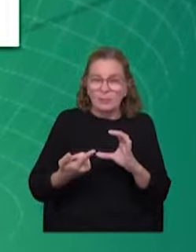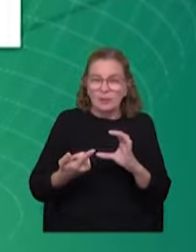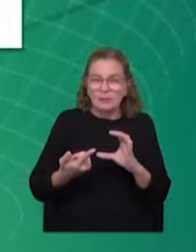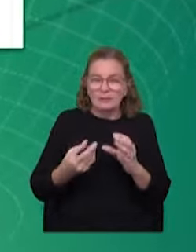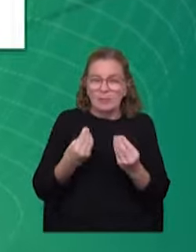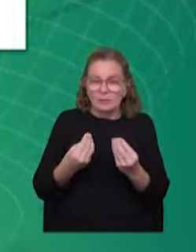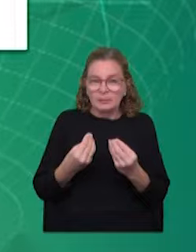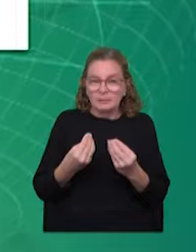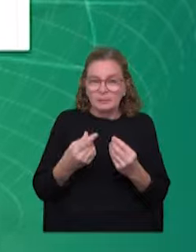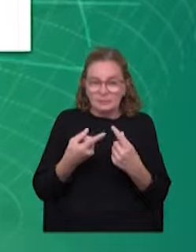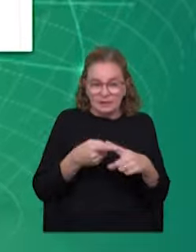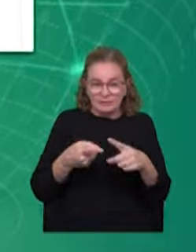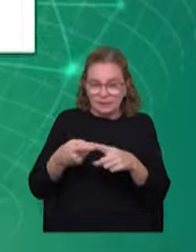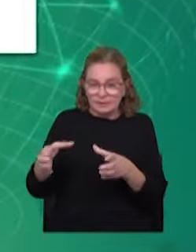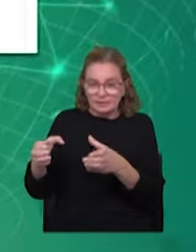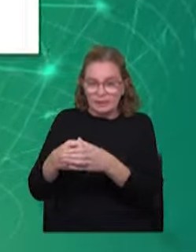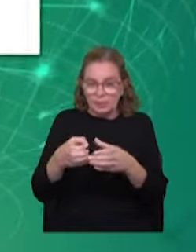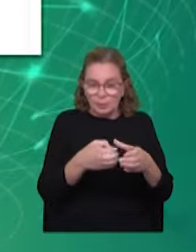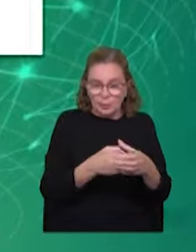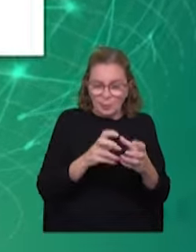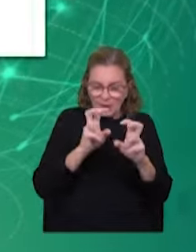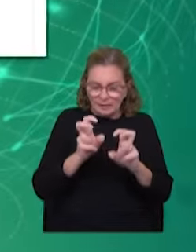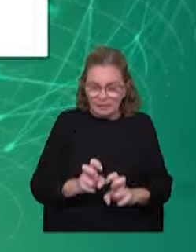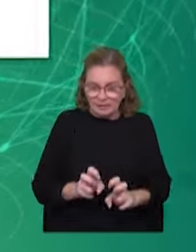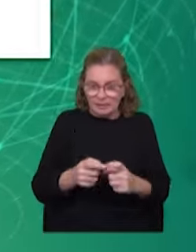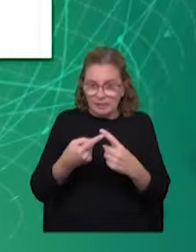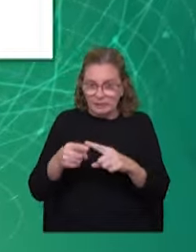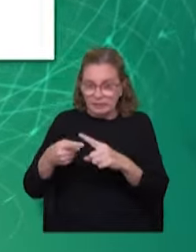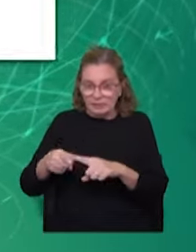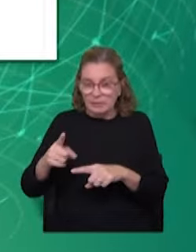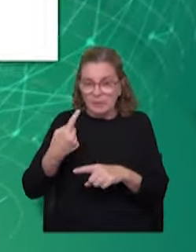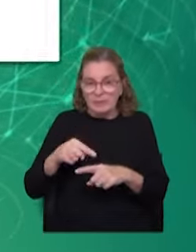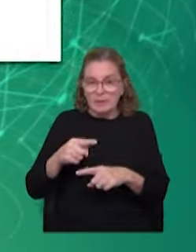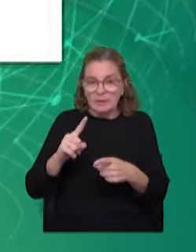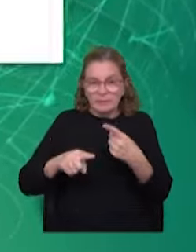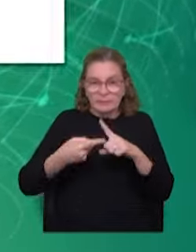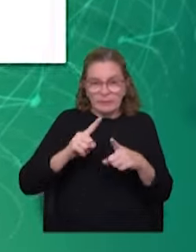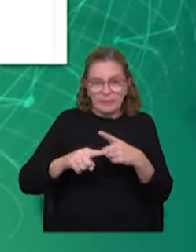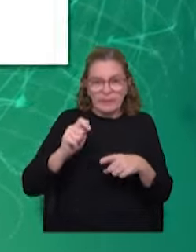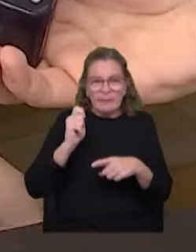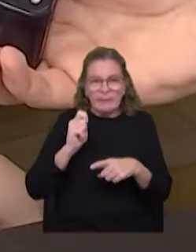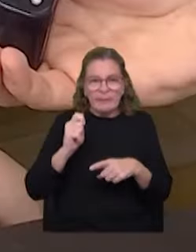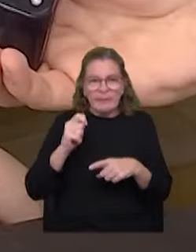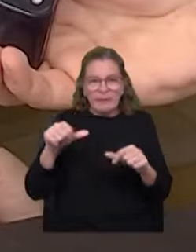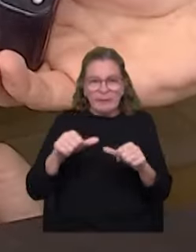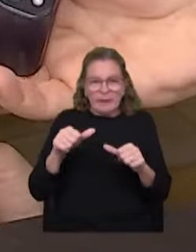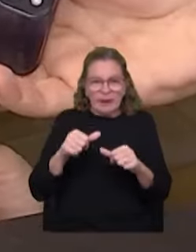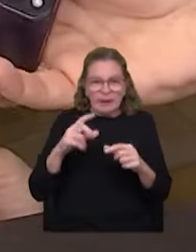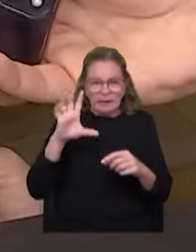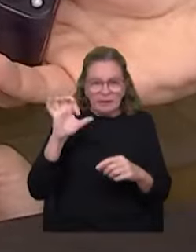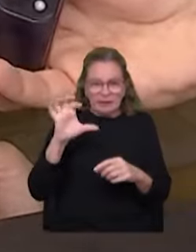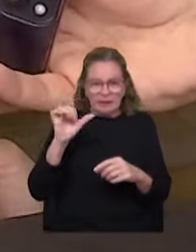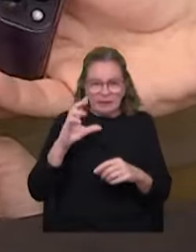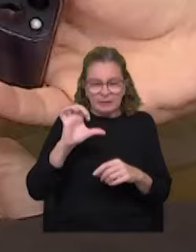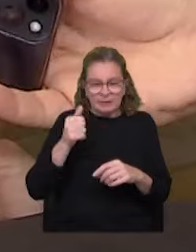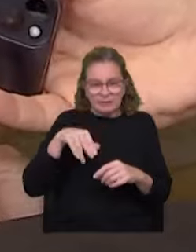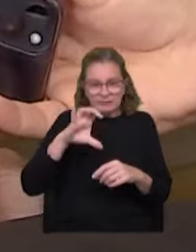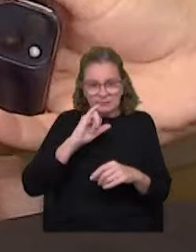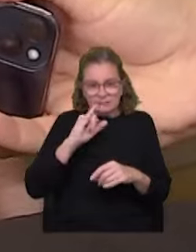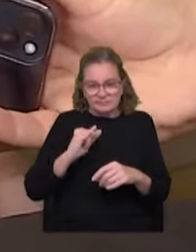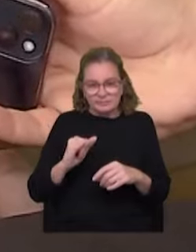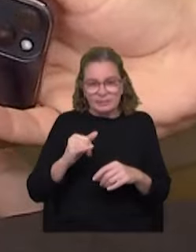hecho desde varios sectores de la oposición se analizan posibles acciones pero mientras se discuten Cuáles serían referentes como los senadores Alejandro Sánchez y Mario